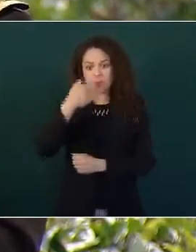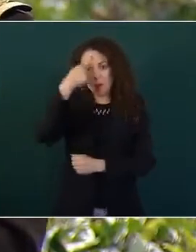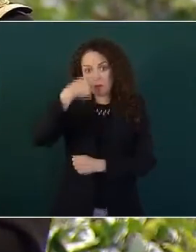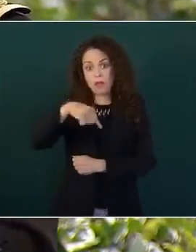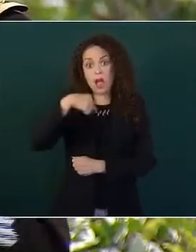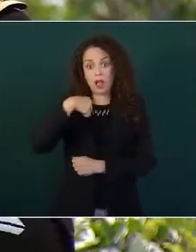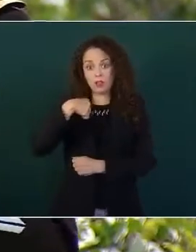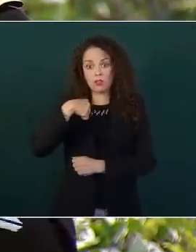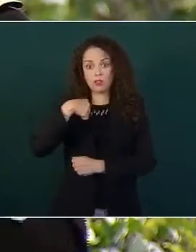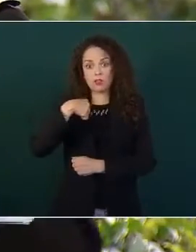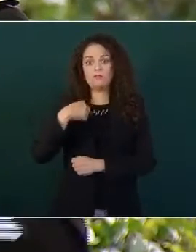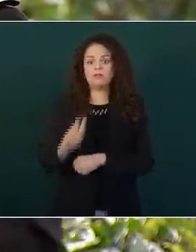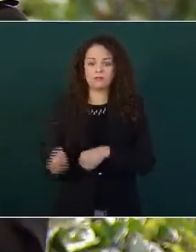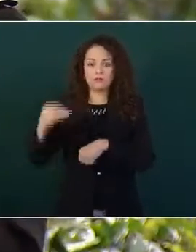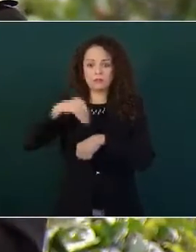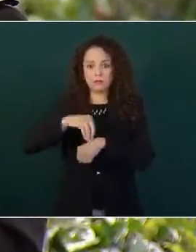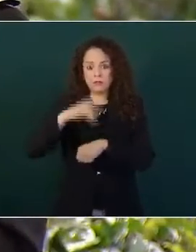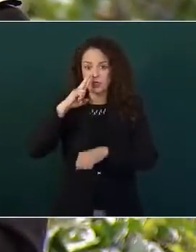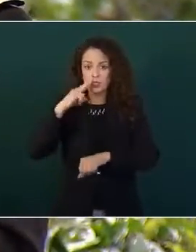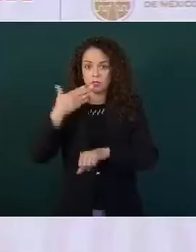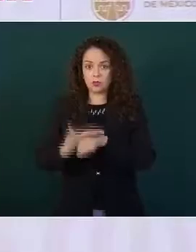frente de esta Fuerza Armada.